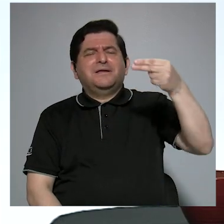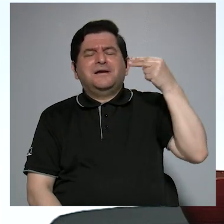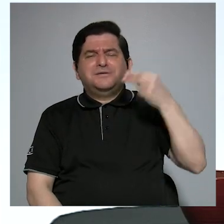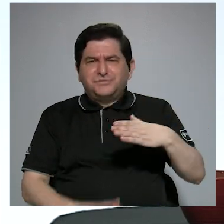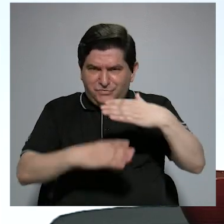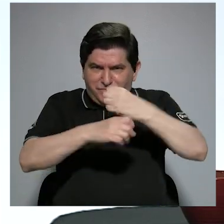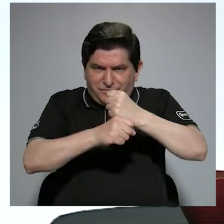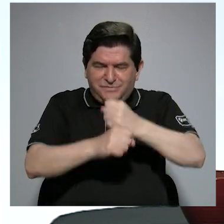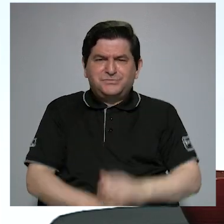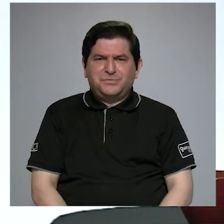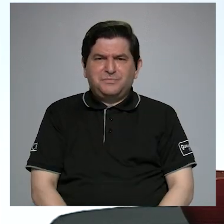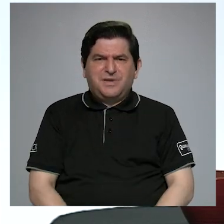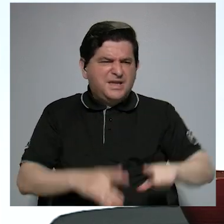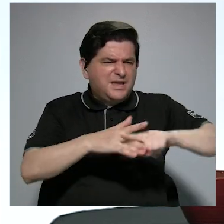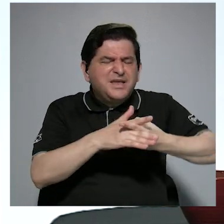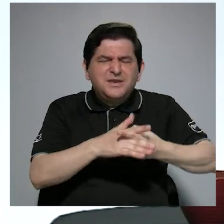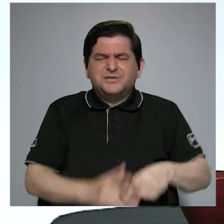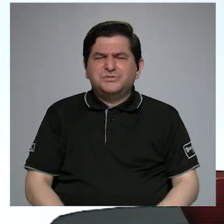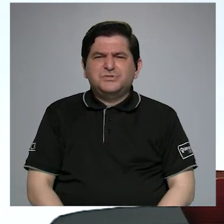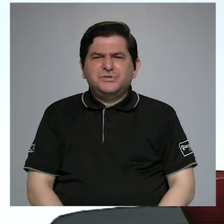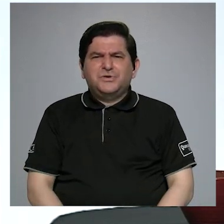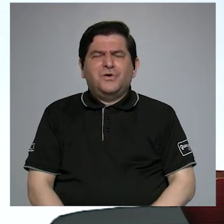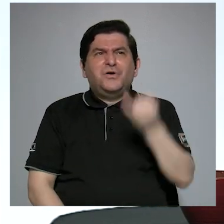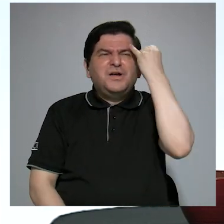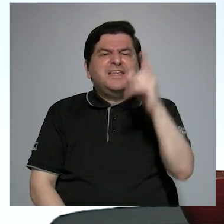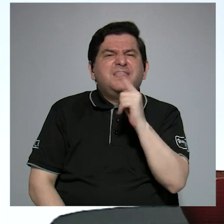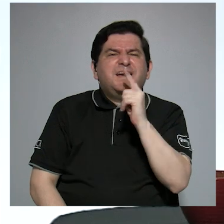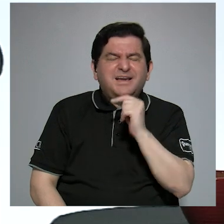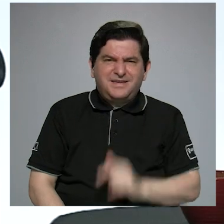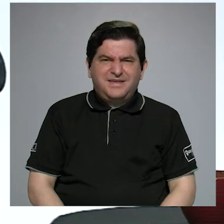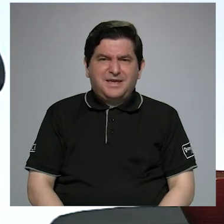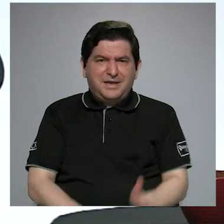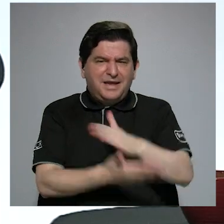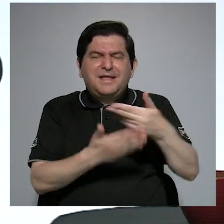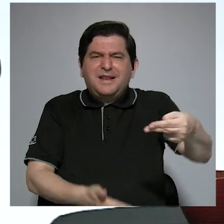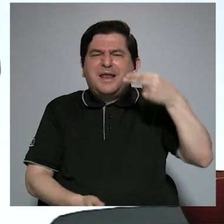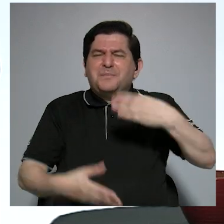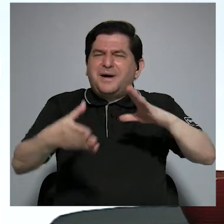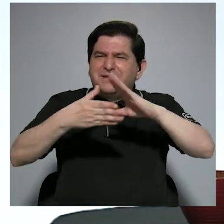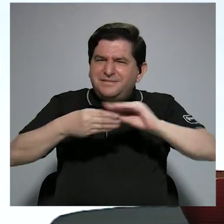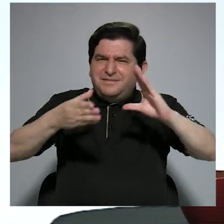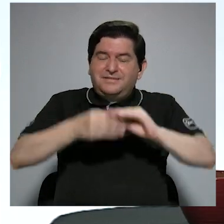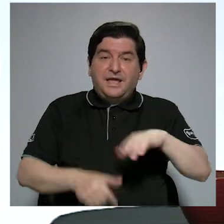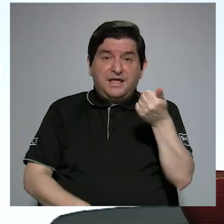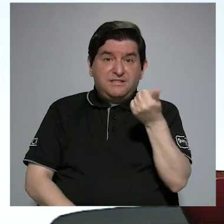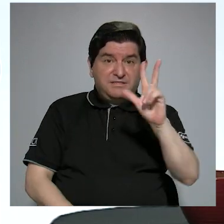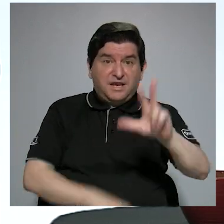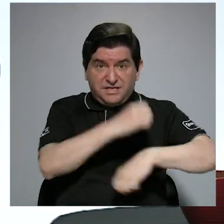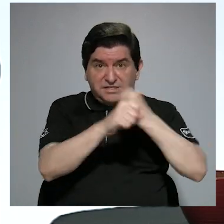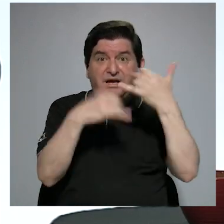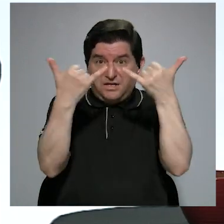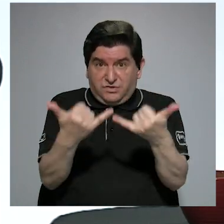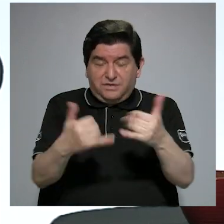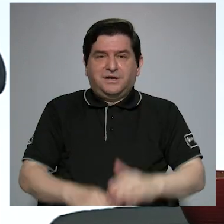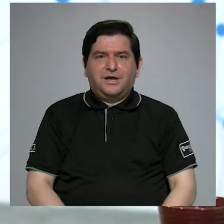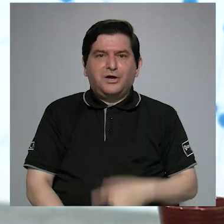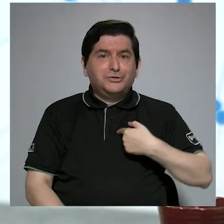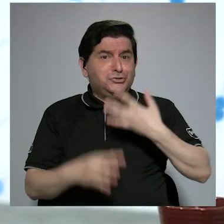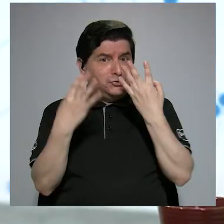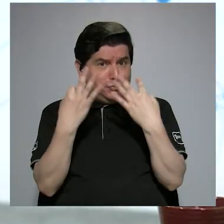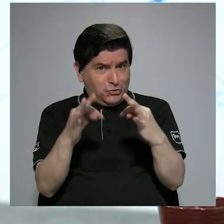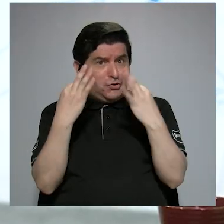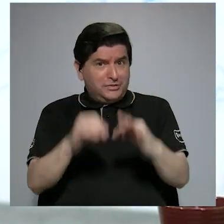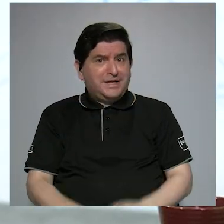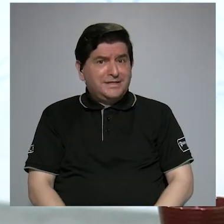histórica, cómo nació, idea de quién. Coméntenos toda esa parte histórica de 13 años ya. Voy a